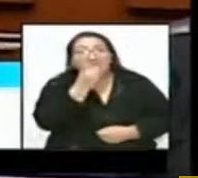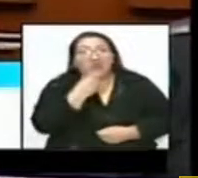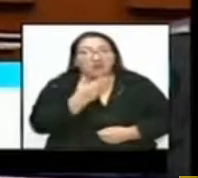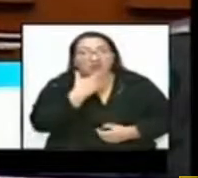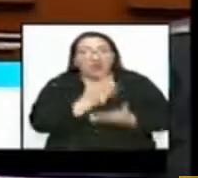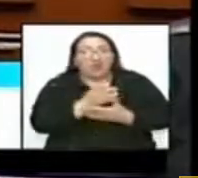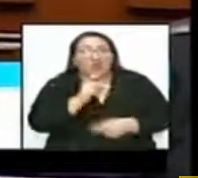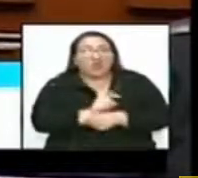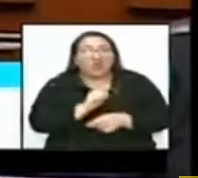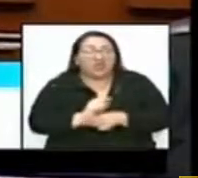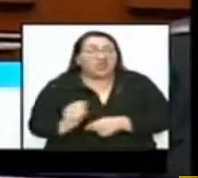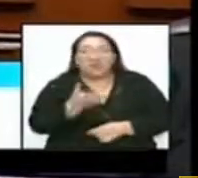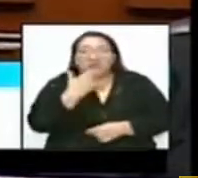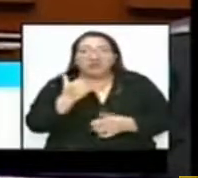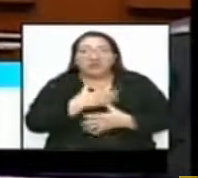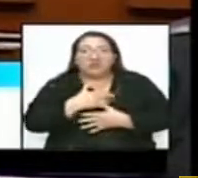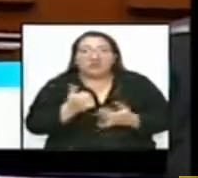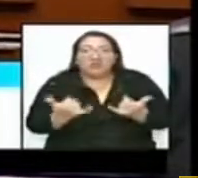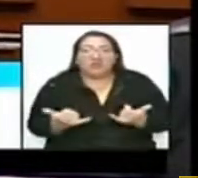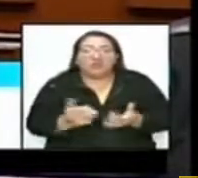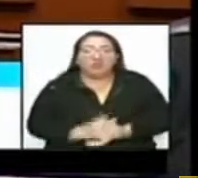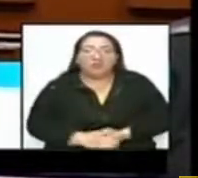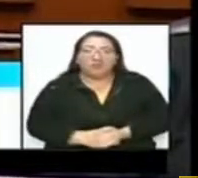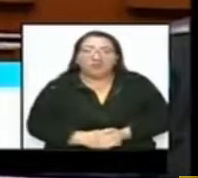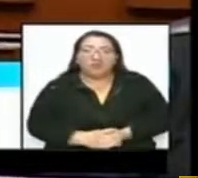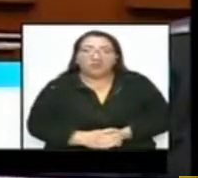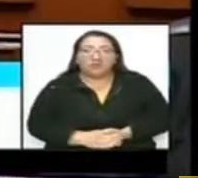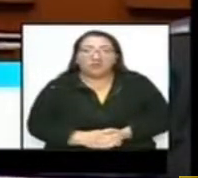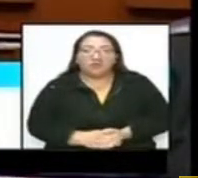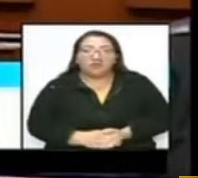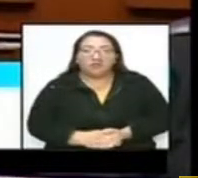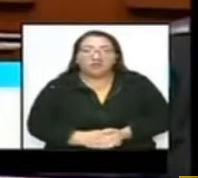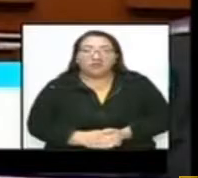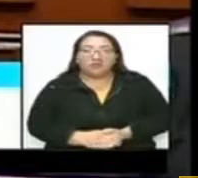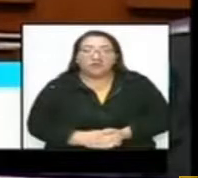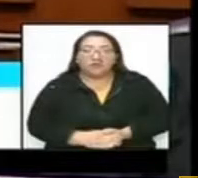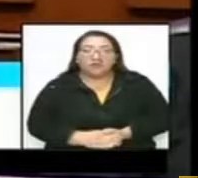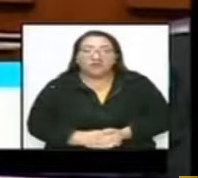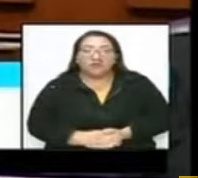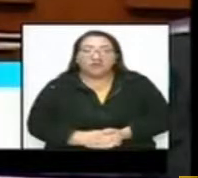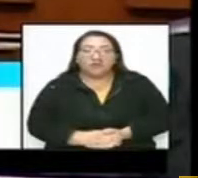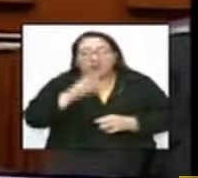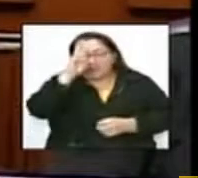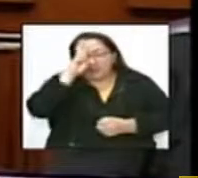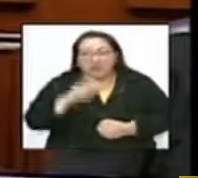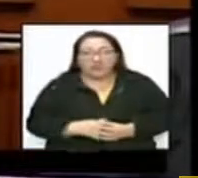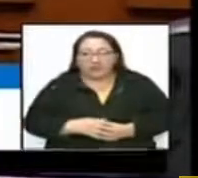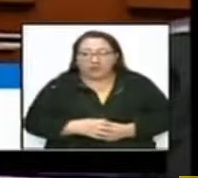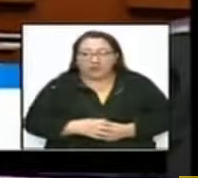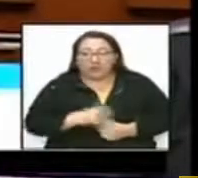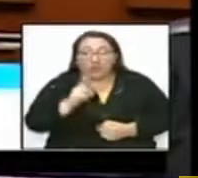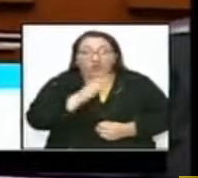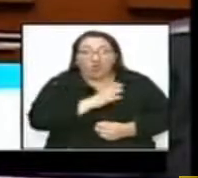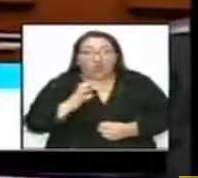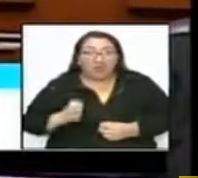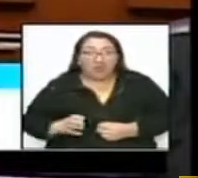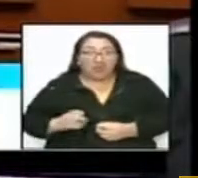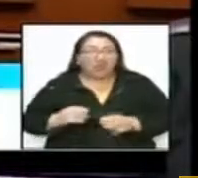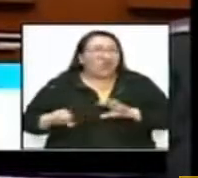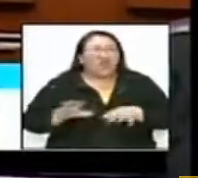ni le va a mejorar la salud hoy qué es lo que está necesitando justamente el pueblo del perú o sea un gobierno inepto